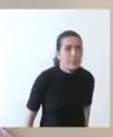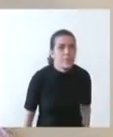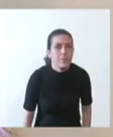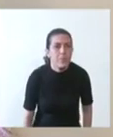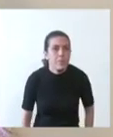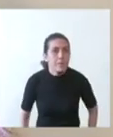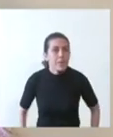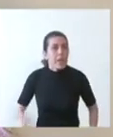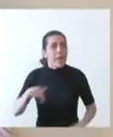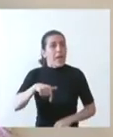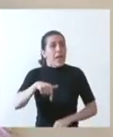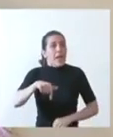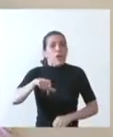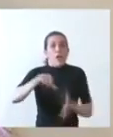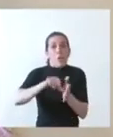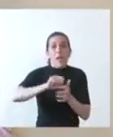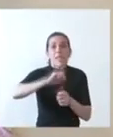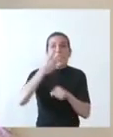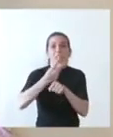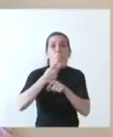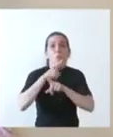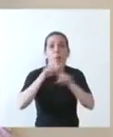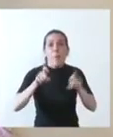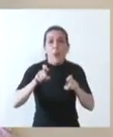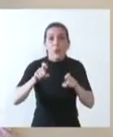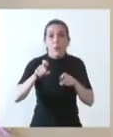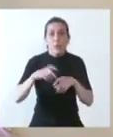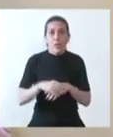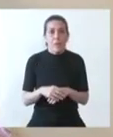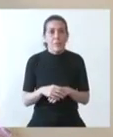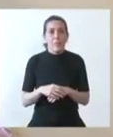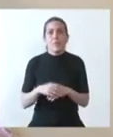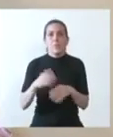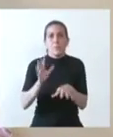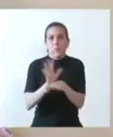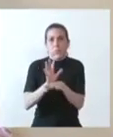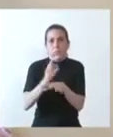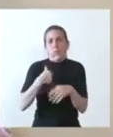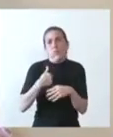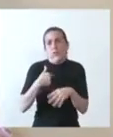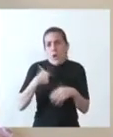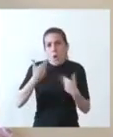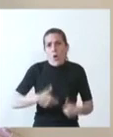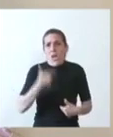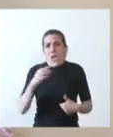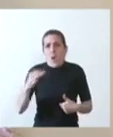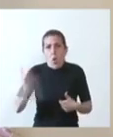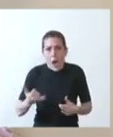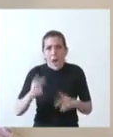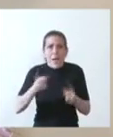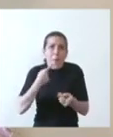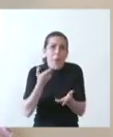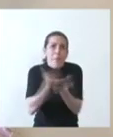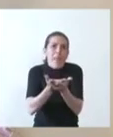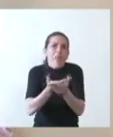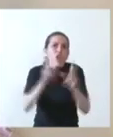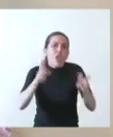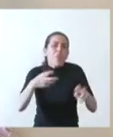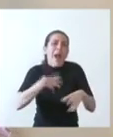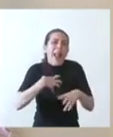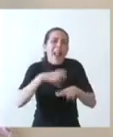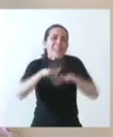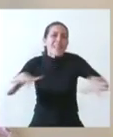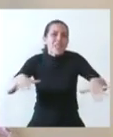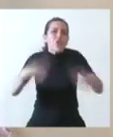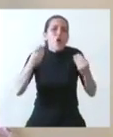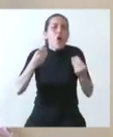país? Y segundo, una pregunta casi doméstica, como padre también se la pido, hablando también de las clases de los chicos, el consejo que le